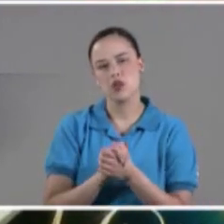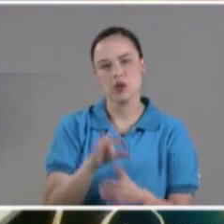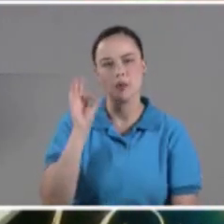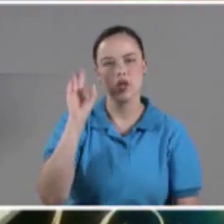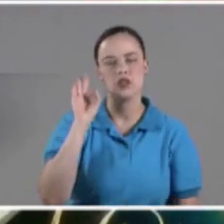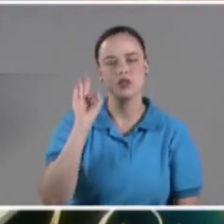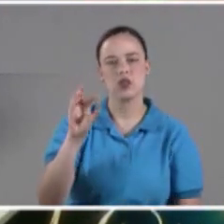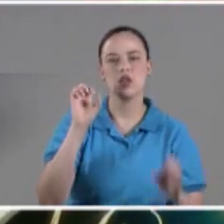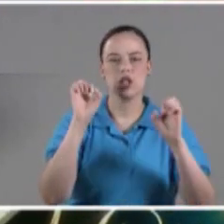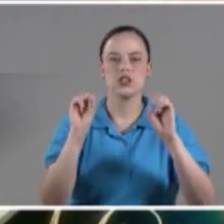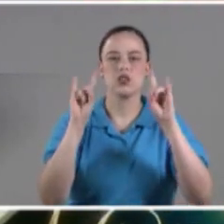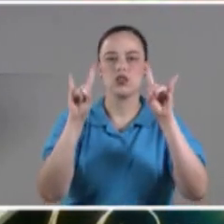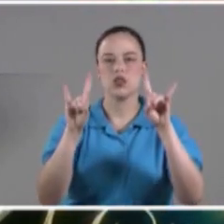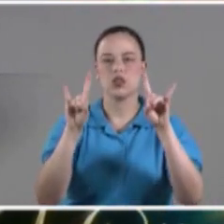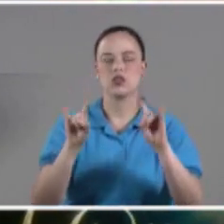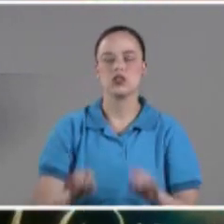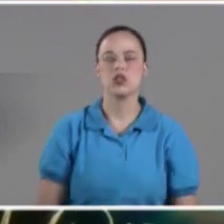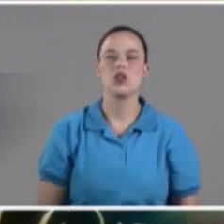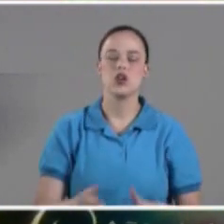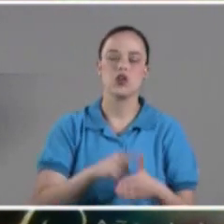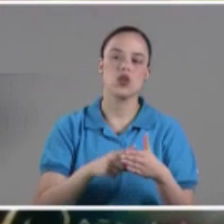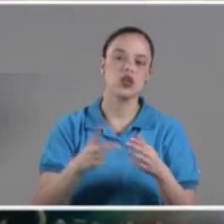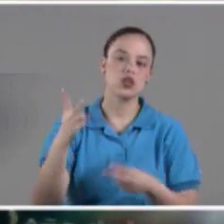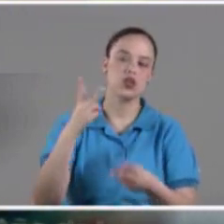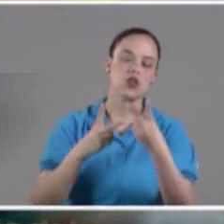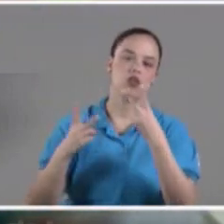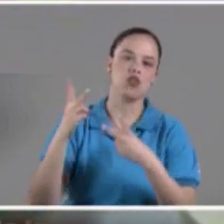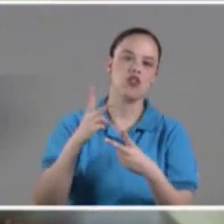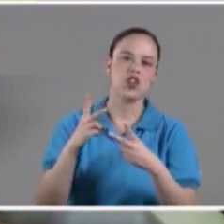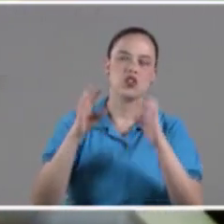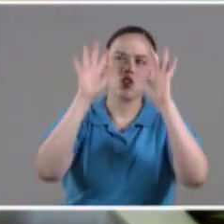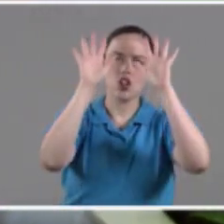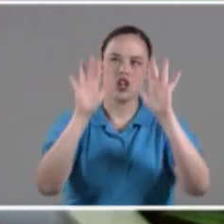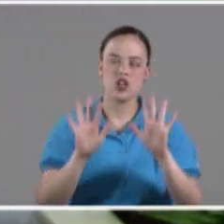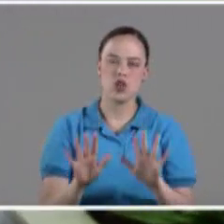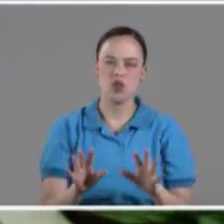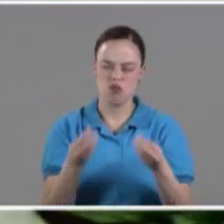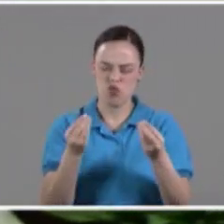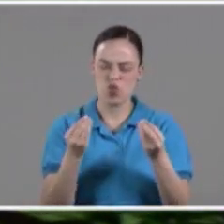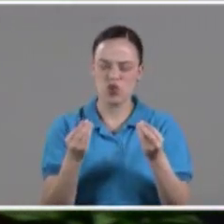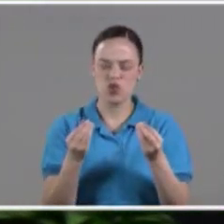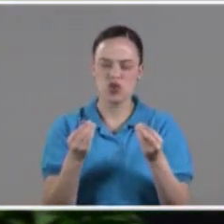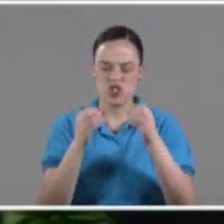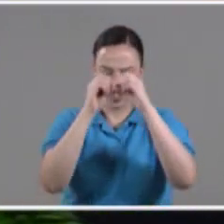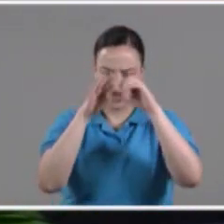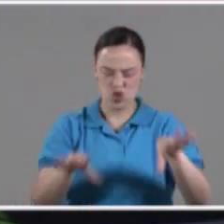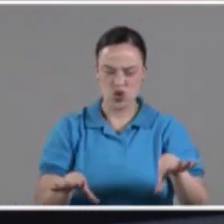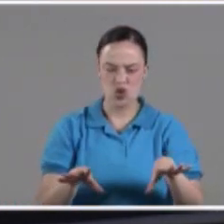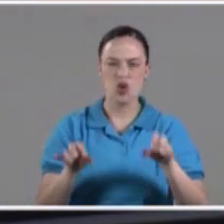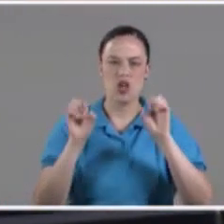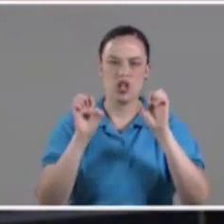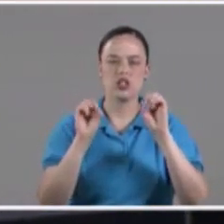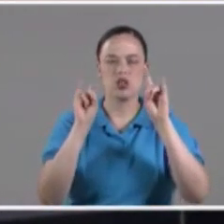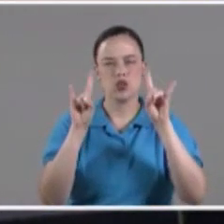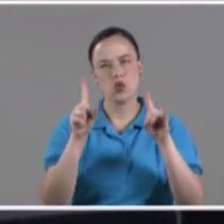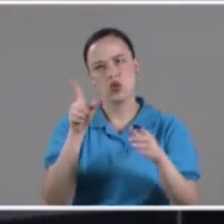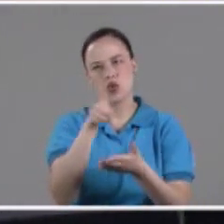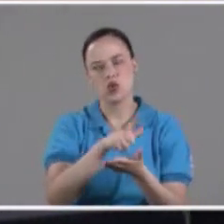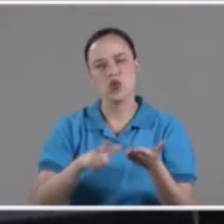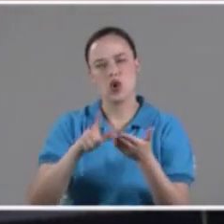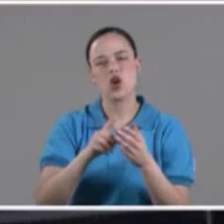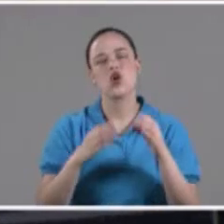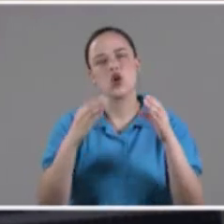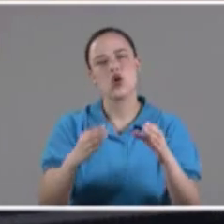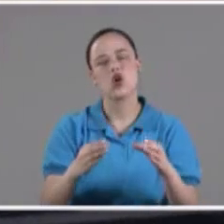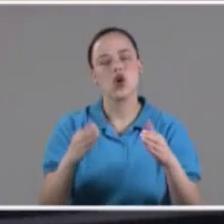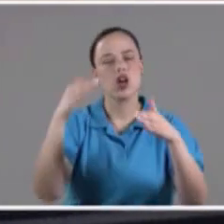Orleans cuando vino Catrina y de bastón nuevo orleanés y él puso en la entrada de